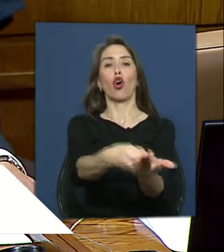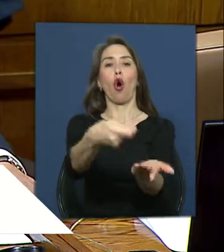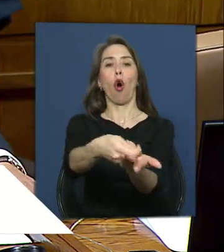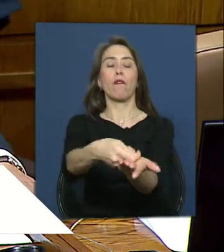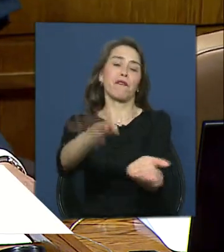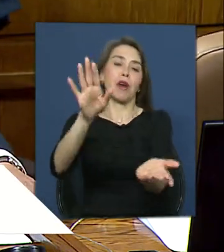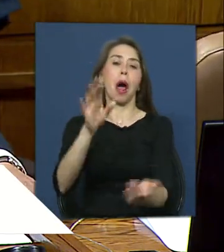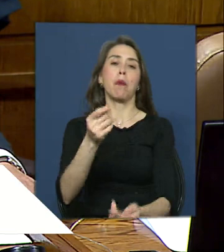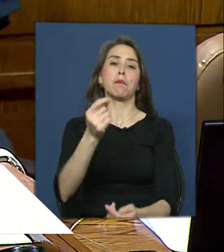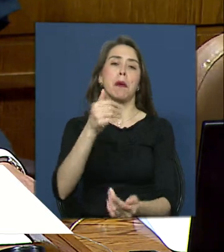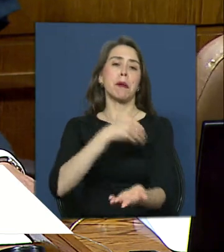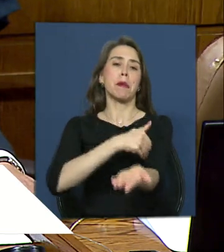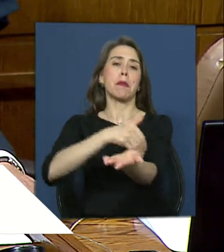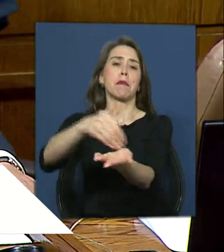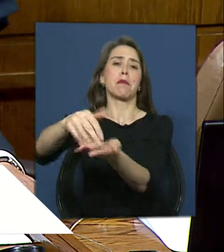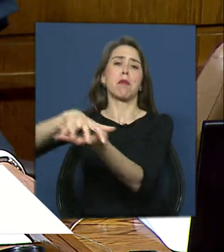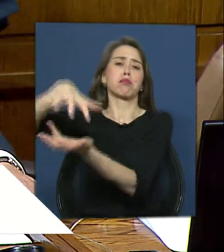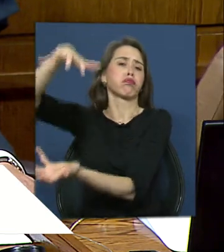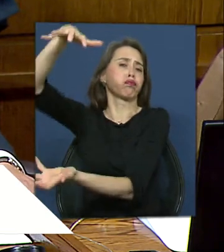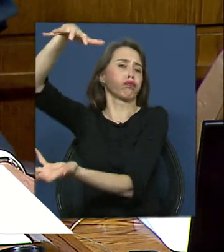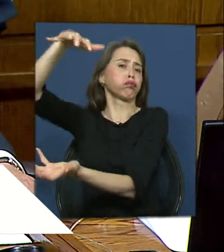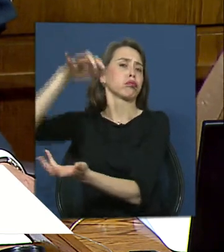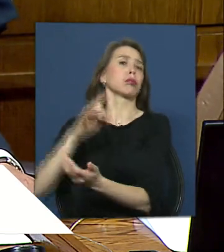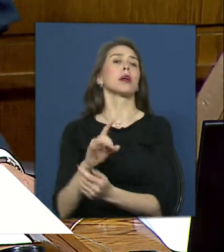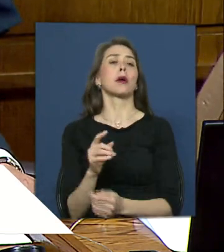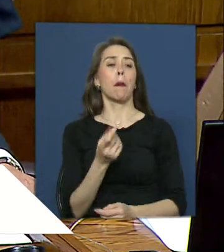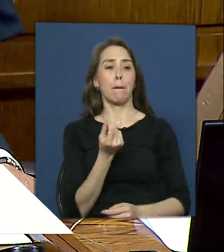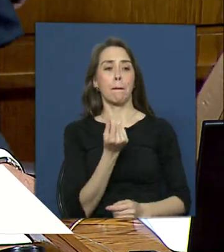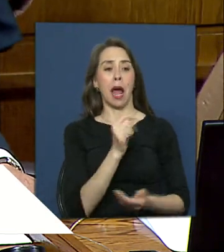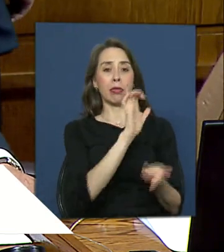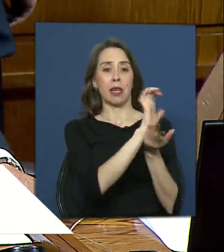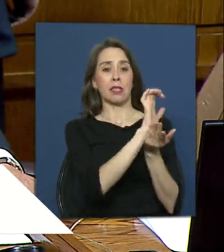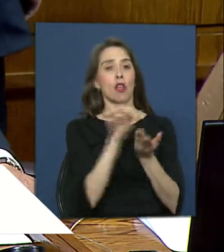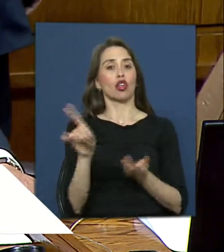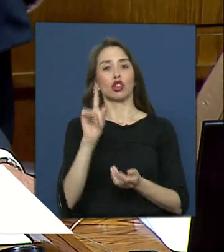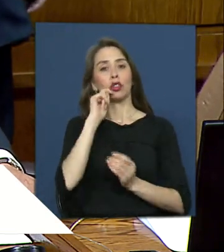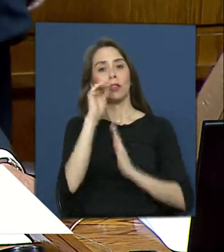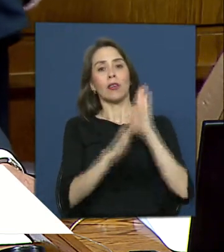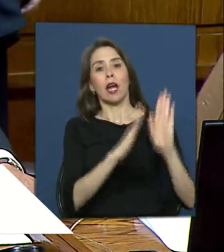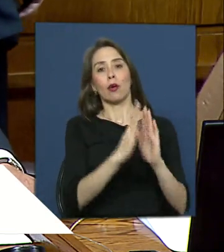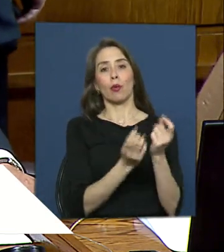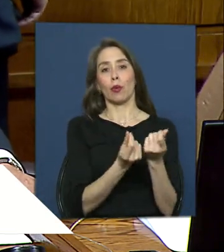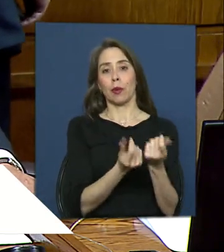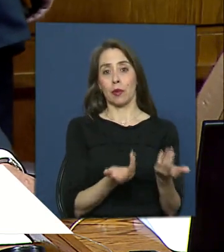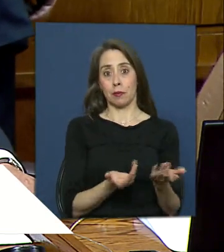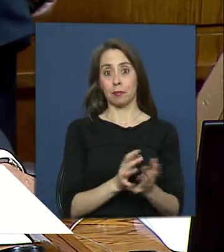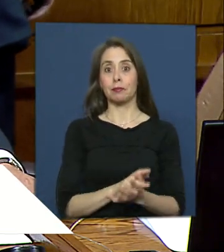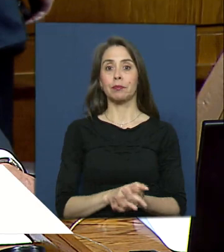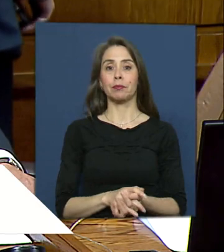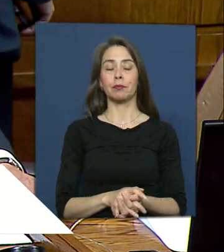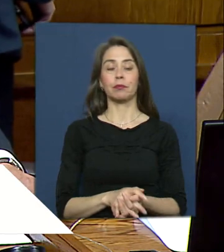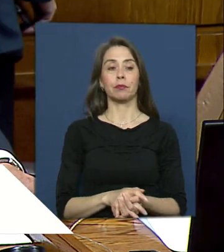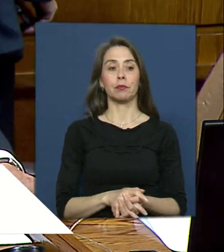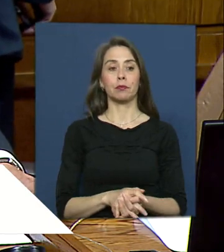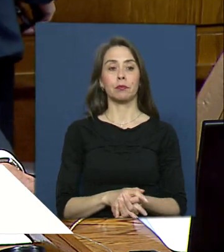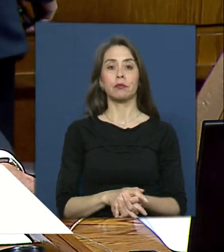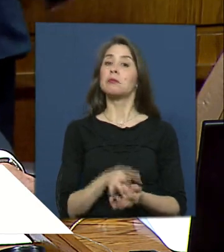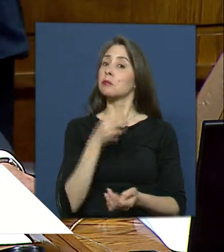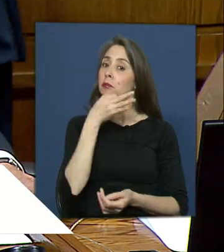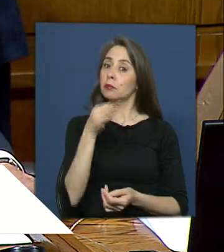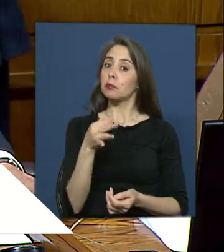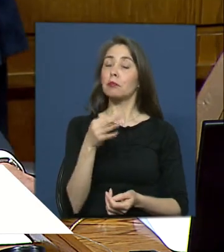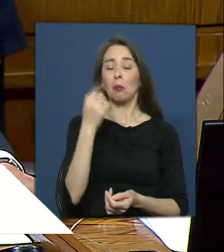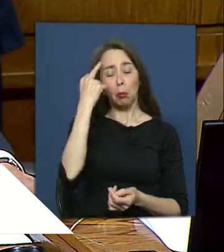quisiera. No es cuidar los recursos del Estado. ¿Y qué es lo que decimos? Bueno, algo que es de